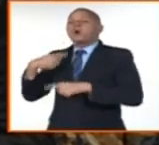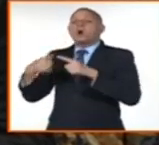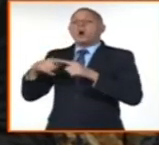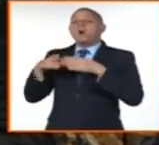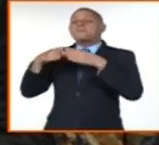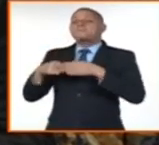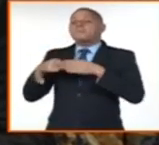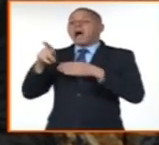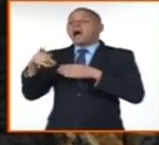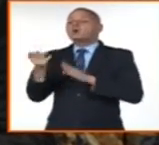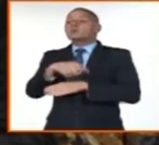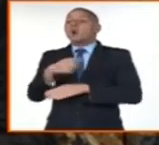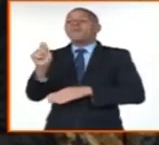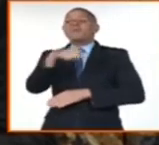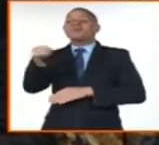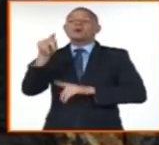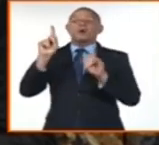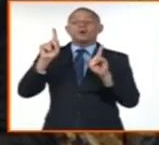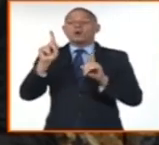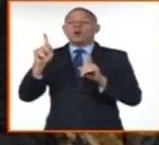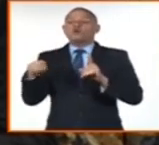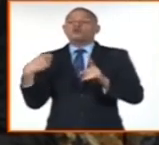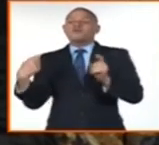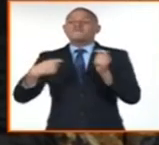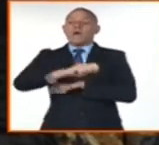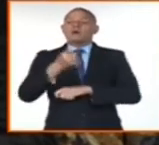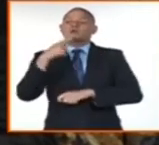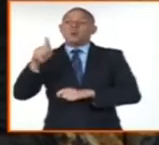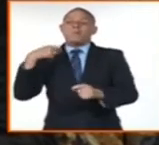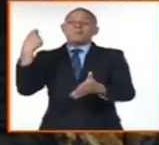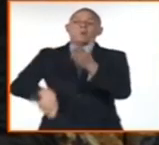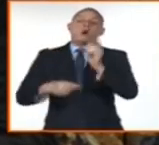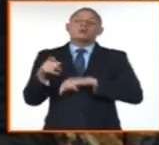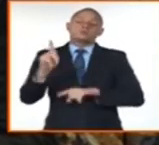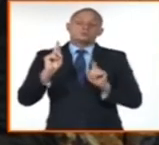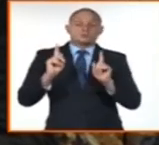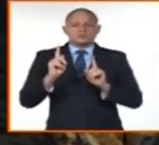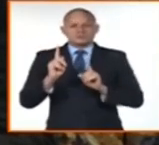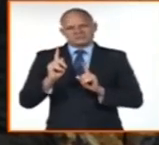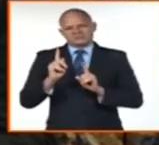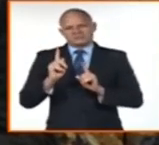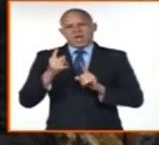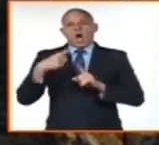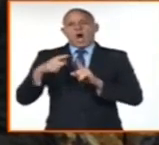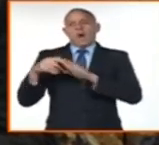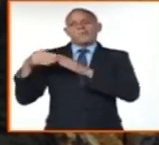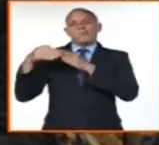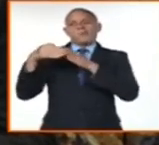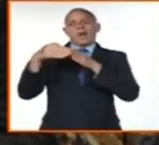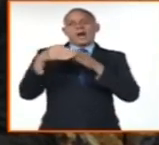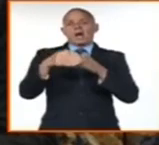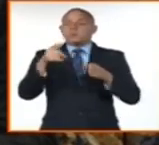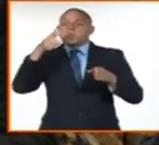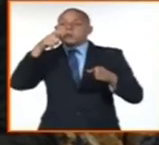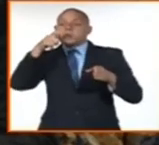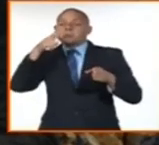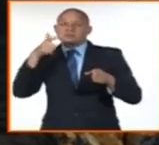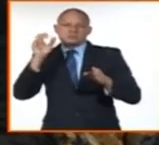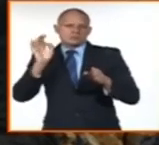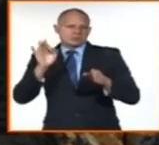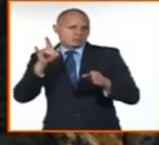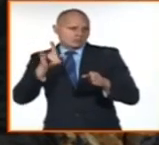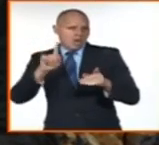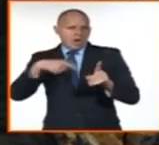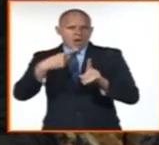las empresas aseguradoras de las navieras, cualquier movimiento de barcos hacia Cuba, también como recrudecieron medidas contra amigos nuestros